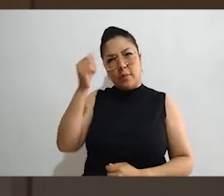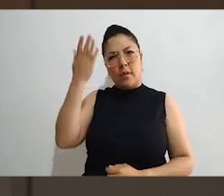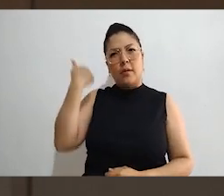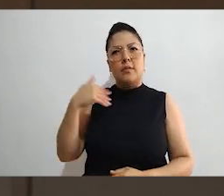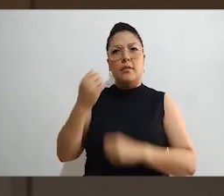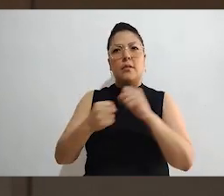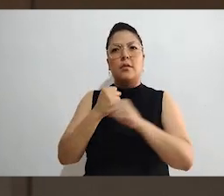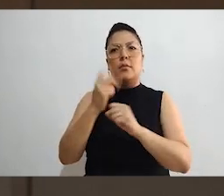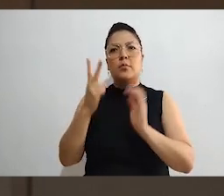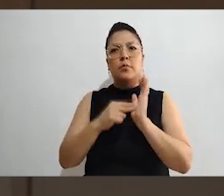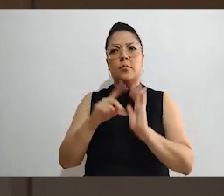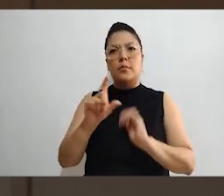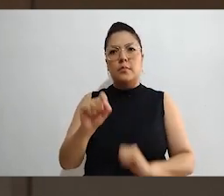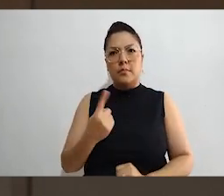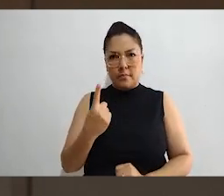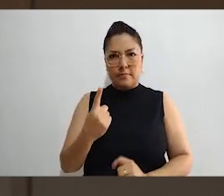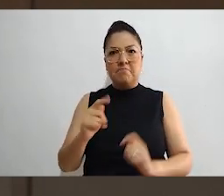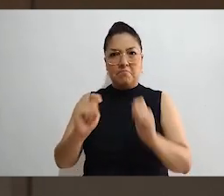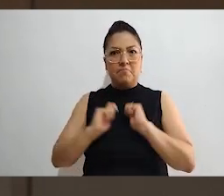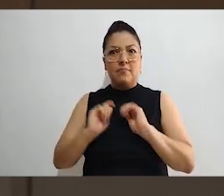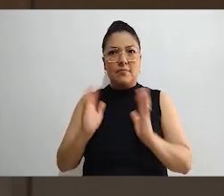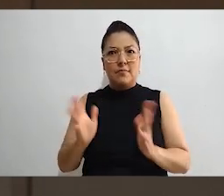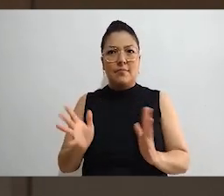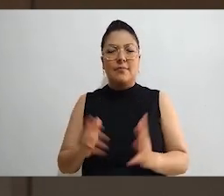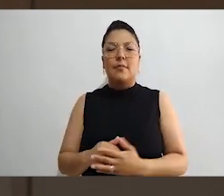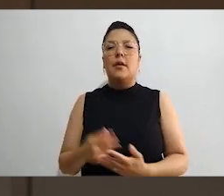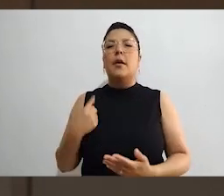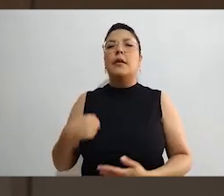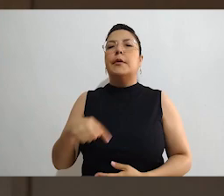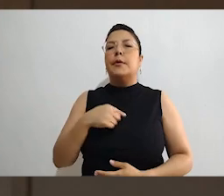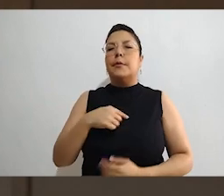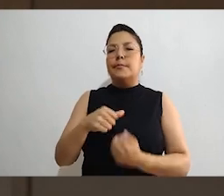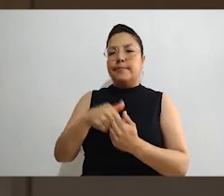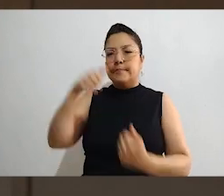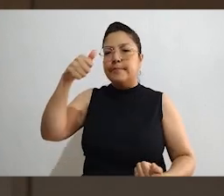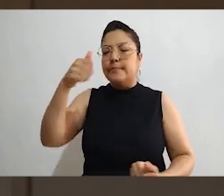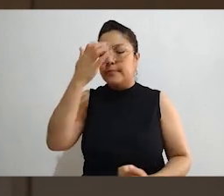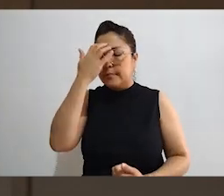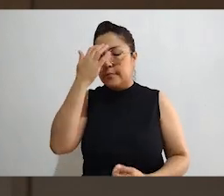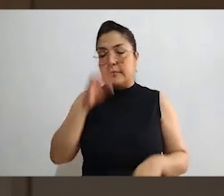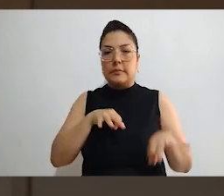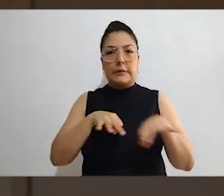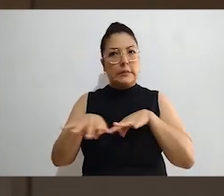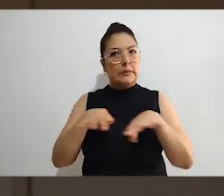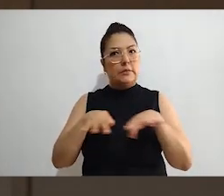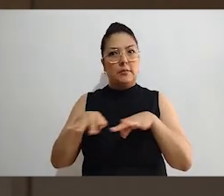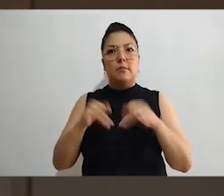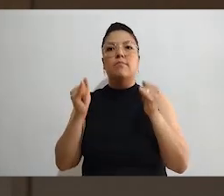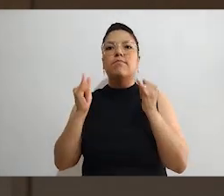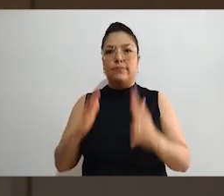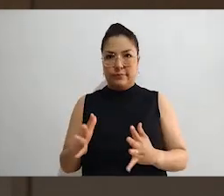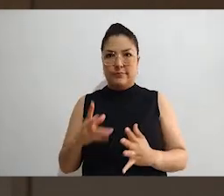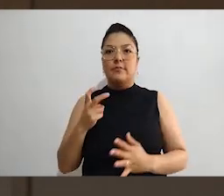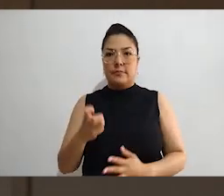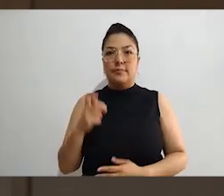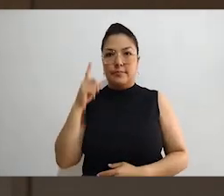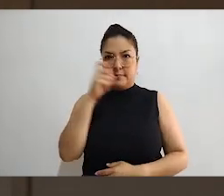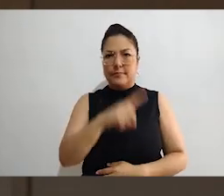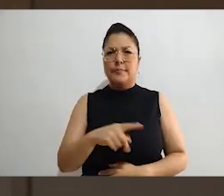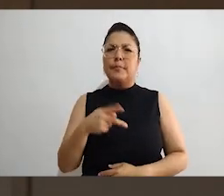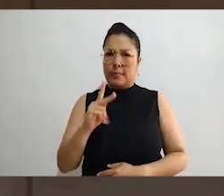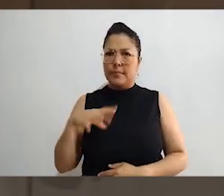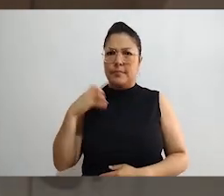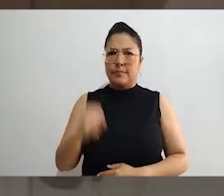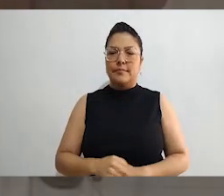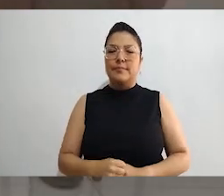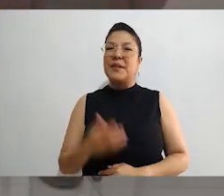2021 allá en Guanajuato, y sabemos del arduo trabajo que se hace y de lo importante que es difundir las ideas de las candidaturas. Muy bien,